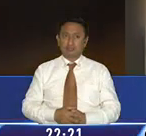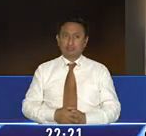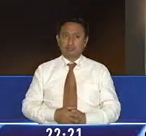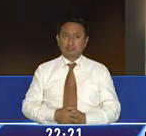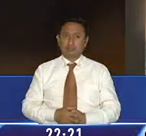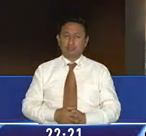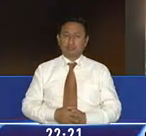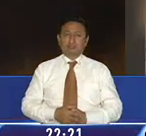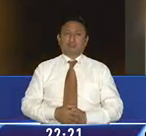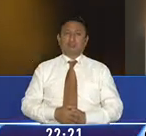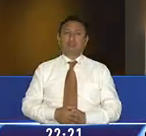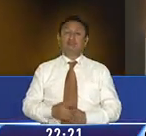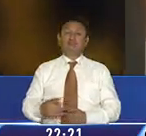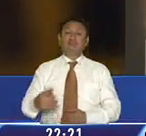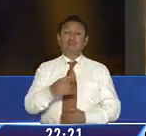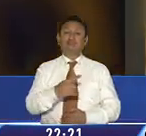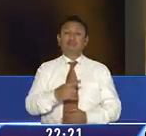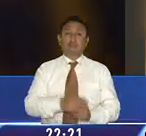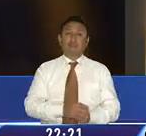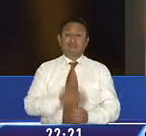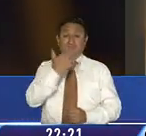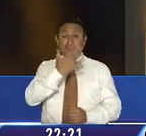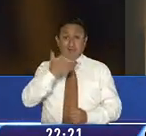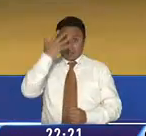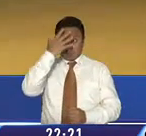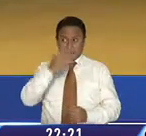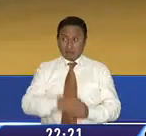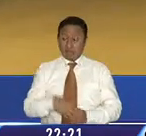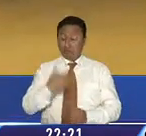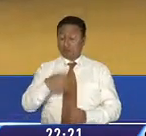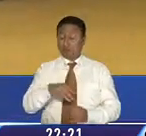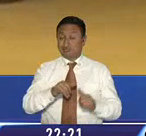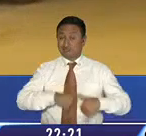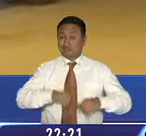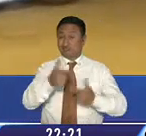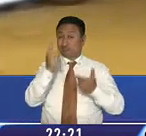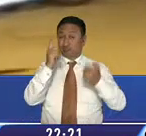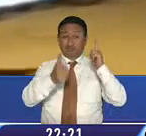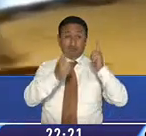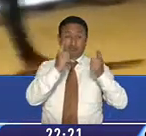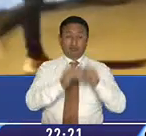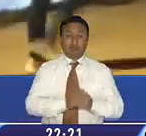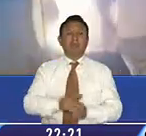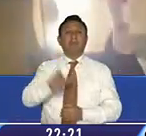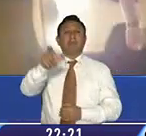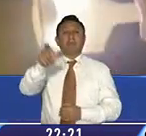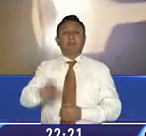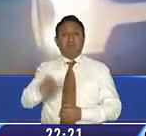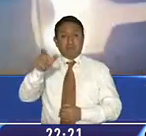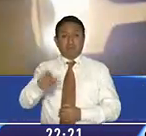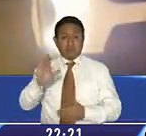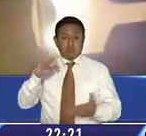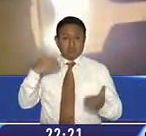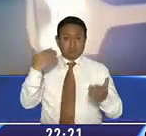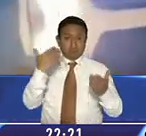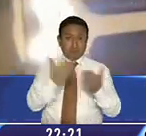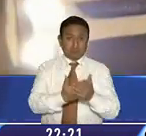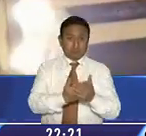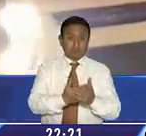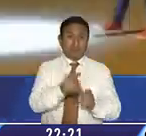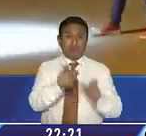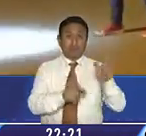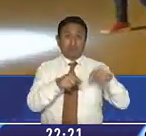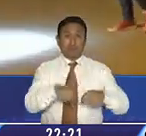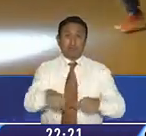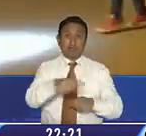Muerte en la México. Las balas no paran de retumbar en el centro de la ciudad de Esmeraldas. Sujetos armados aparentemente llegaron para atacar a varias